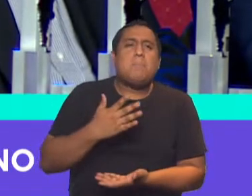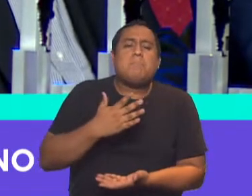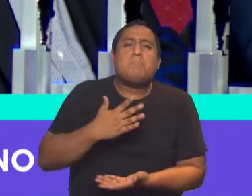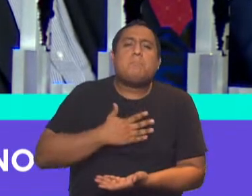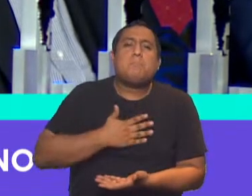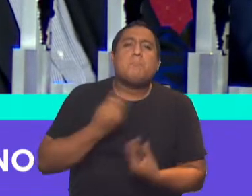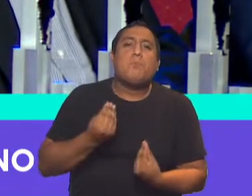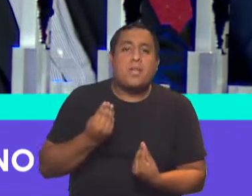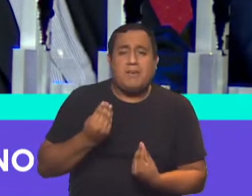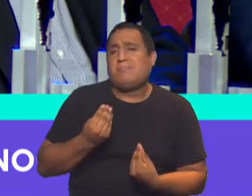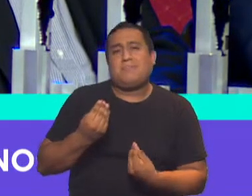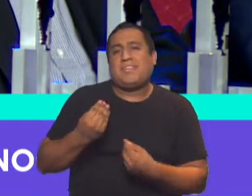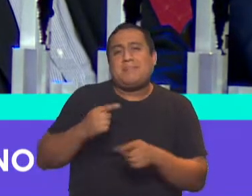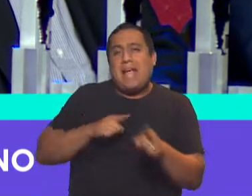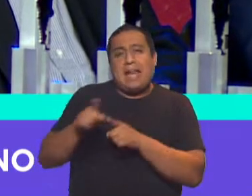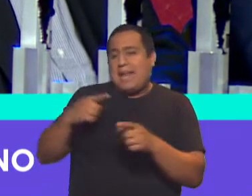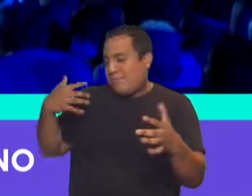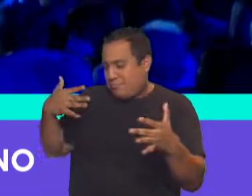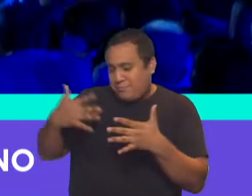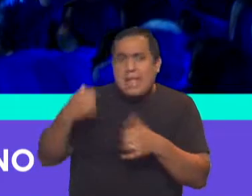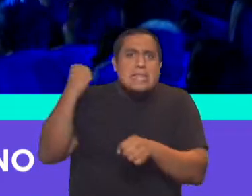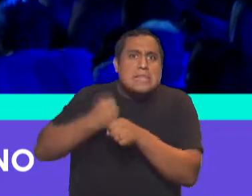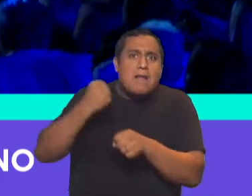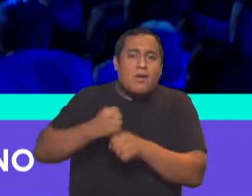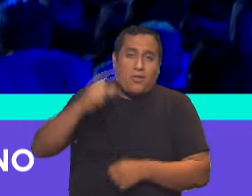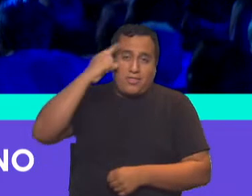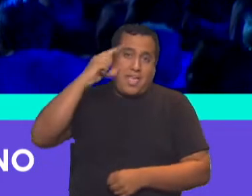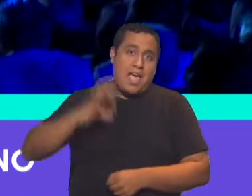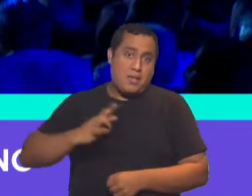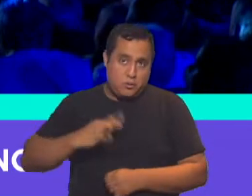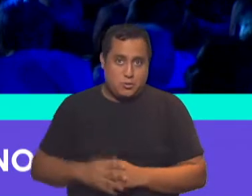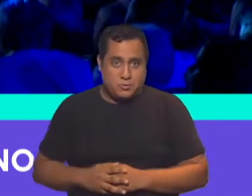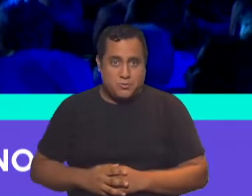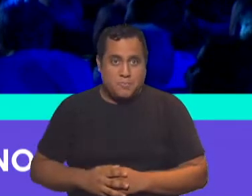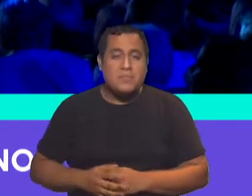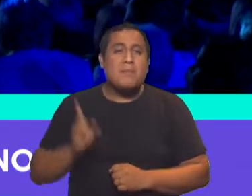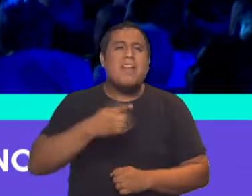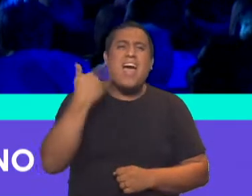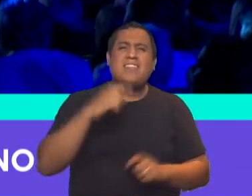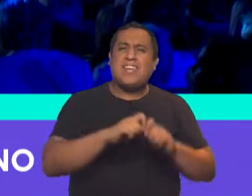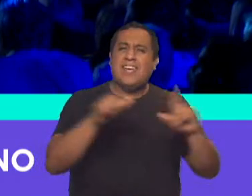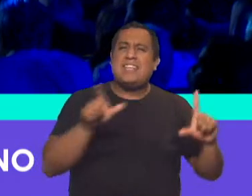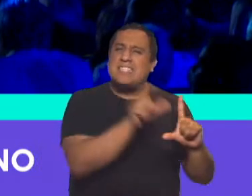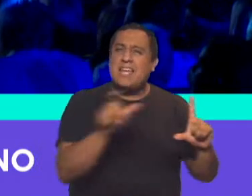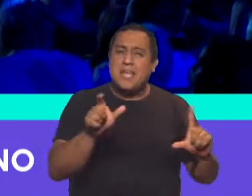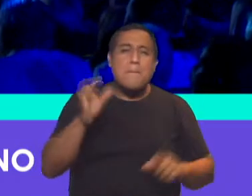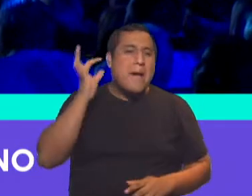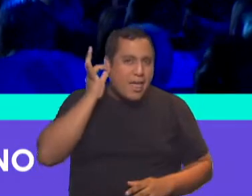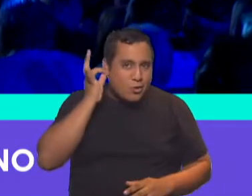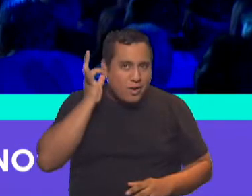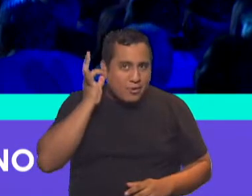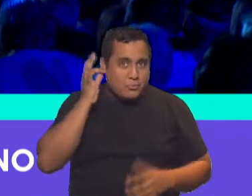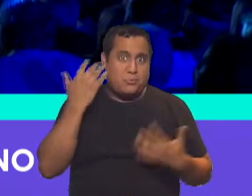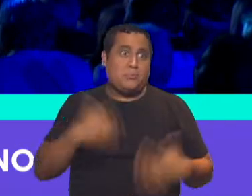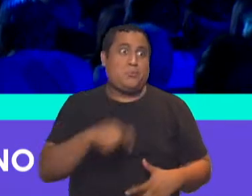premia el trayecto, los trabajos de 10 años. Hablar del último trabajo de la serie de Maradona, ¿cómo te sentiste protagonizando una